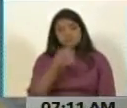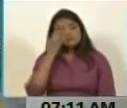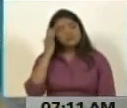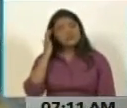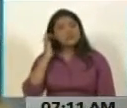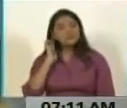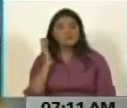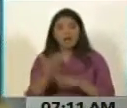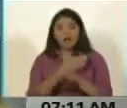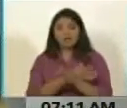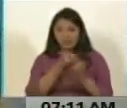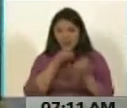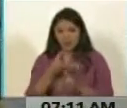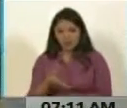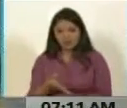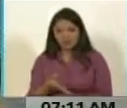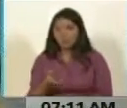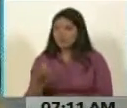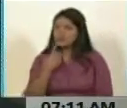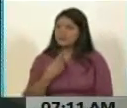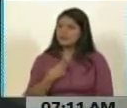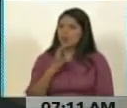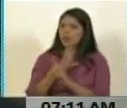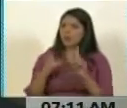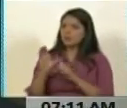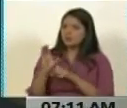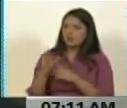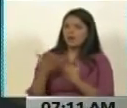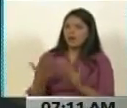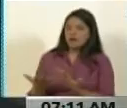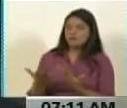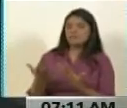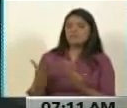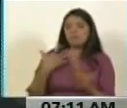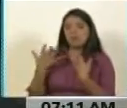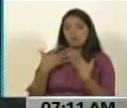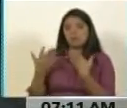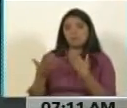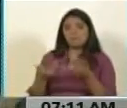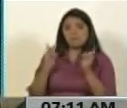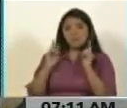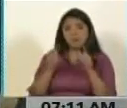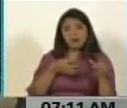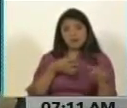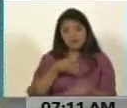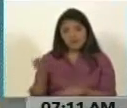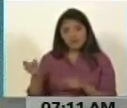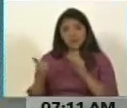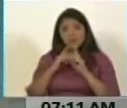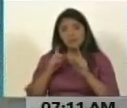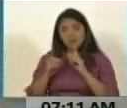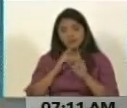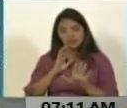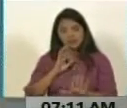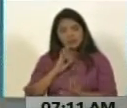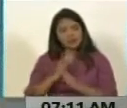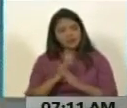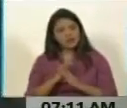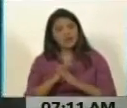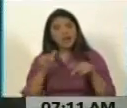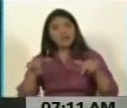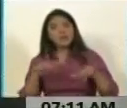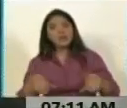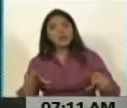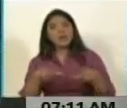tras cámara, tú decías que la cultura era el espacio dinámico para el diálogo. Así es. Y yo creo incluso que la cultura... Decía que ha sido el espacio